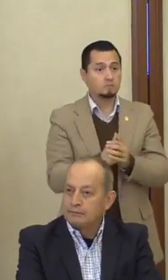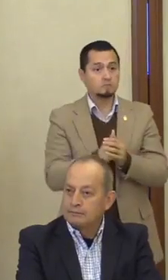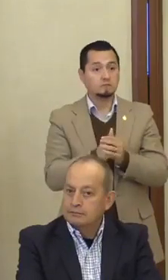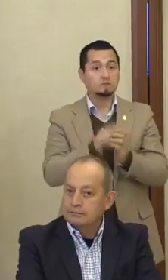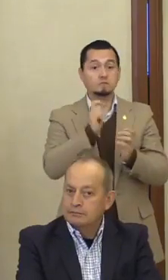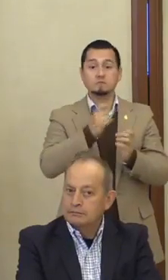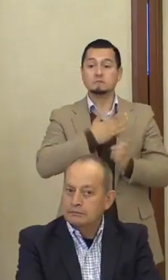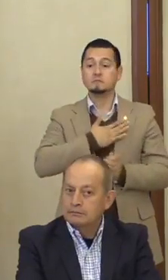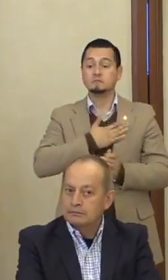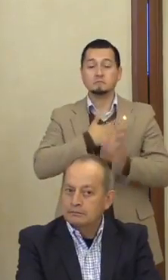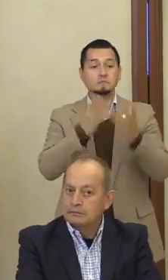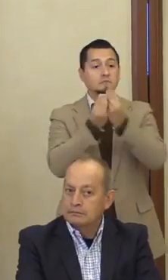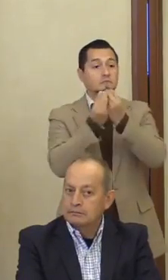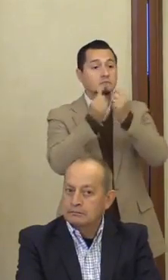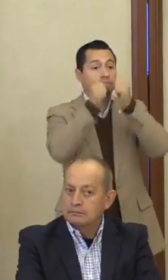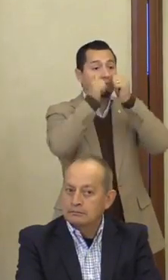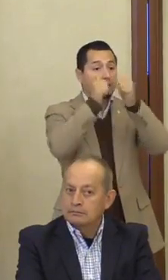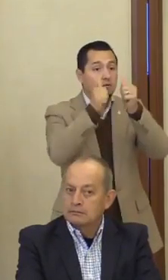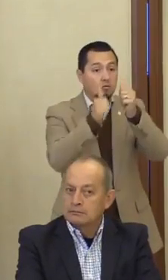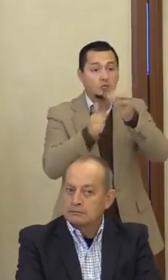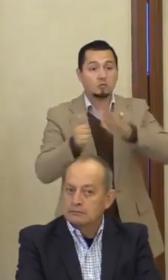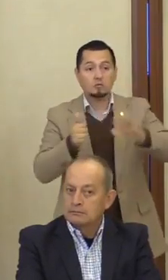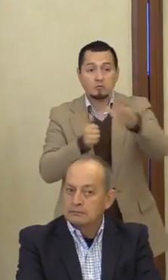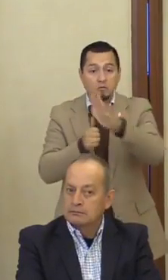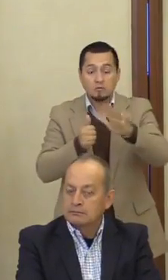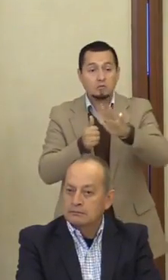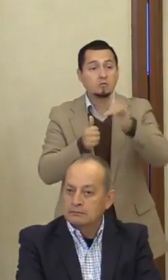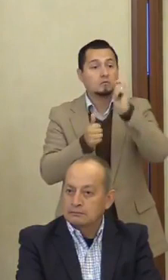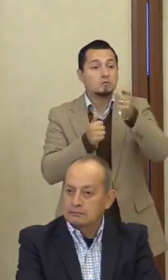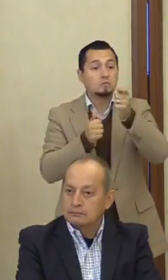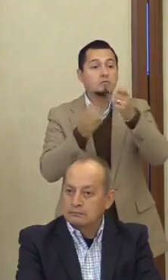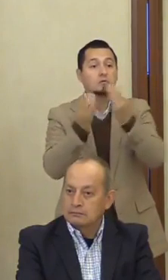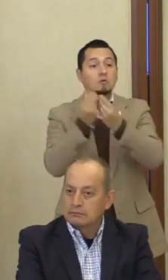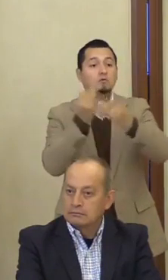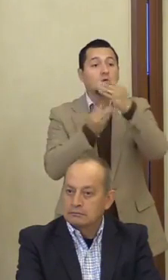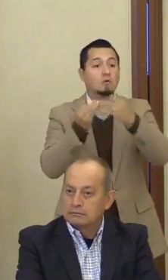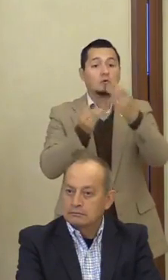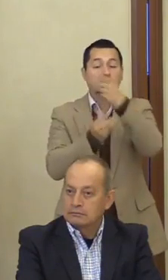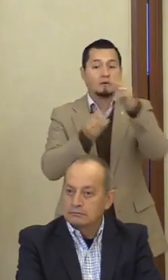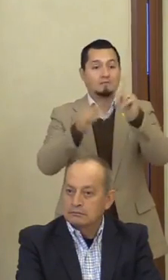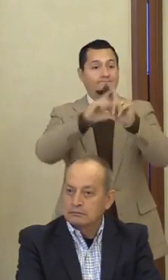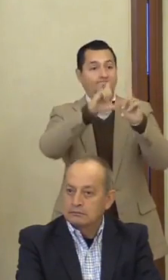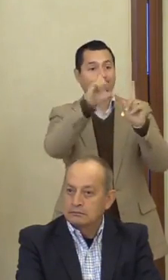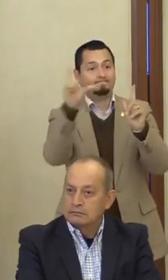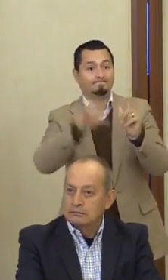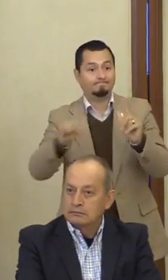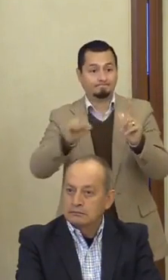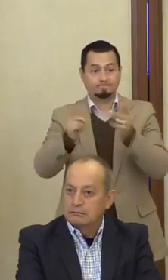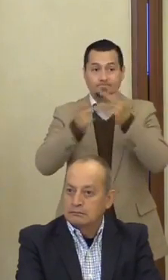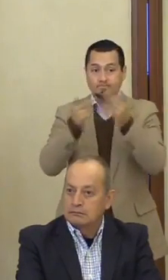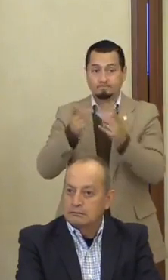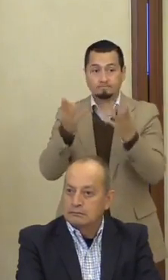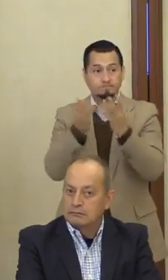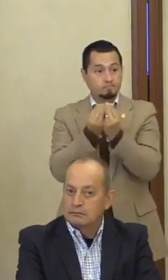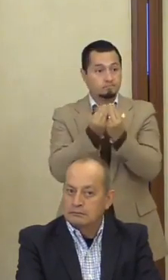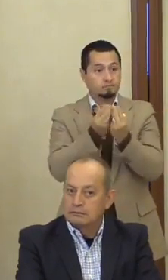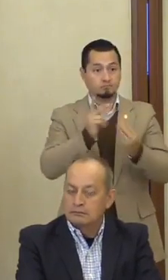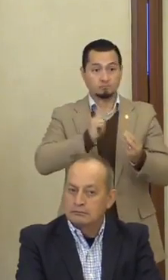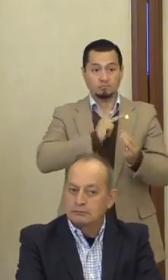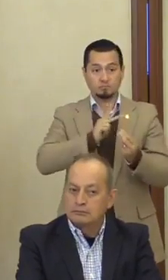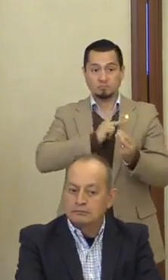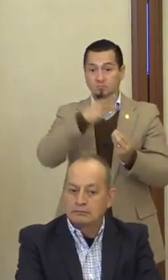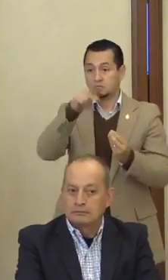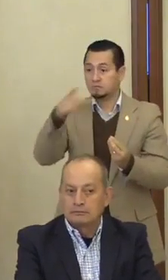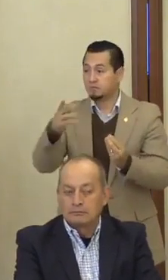llamar la atención a todos los estados de la República de que aquí en Jalisco la refundación de